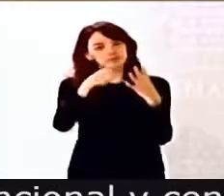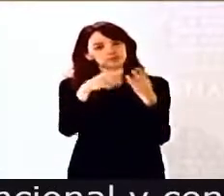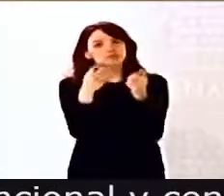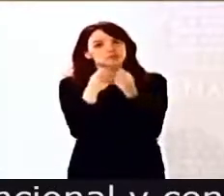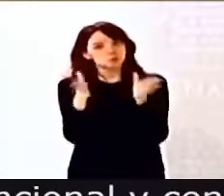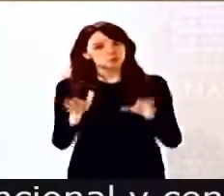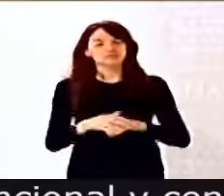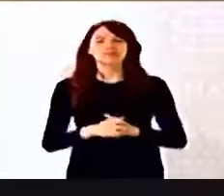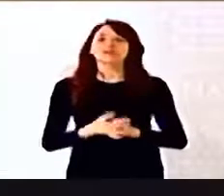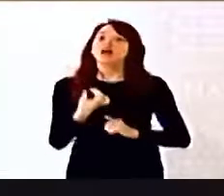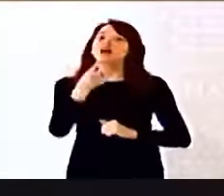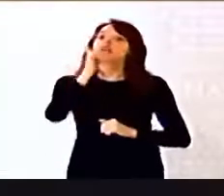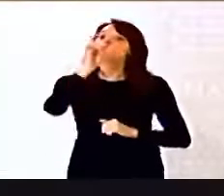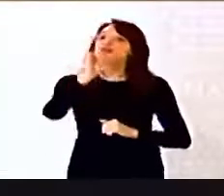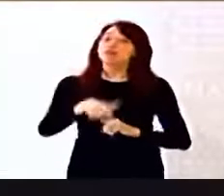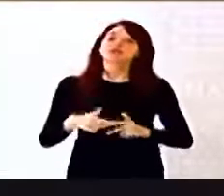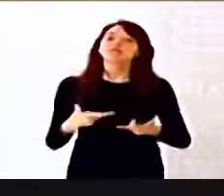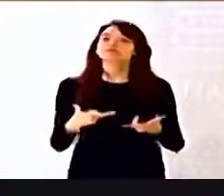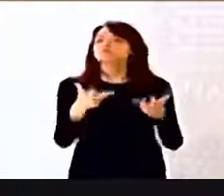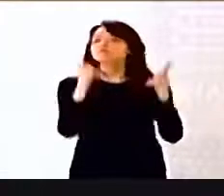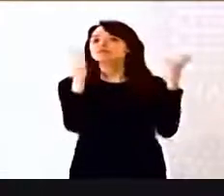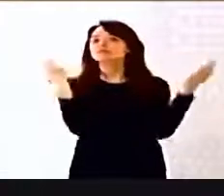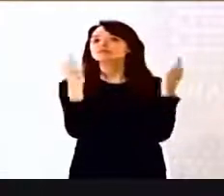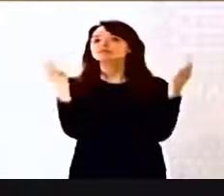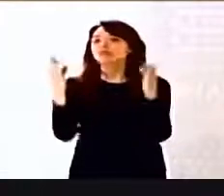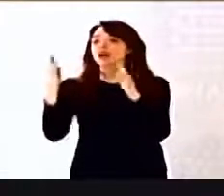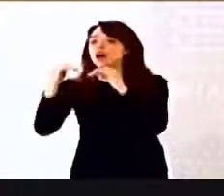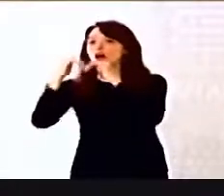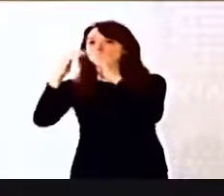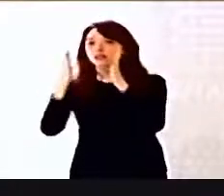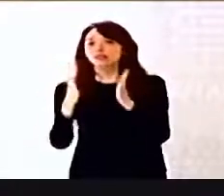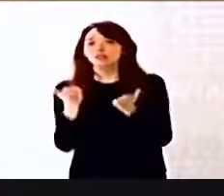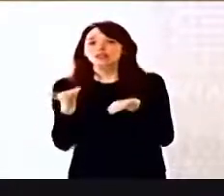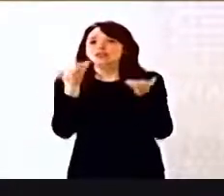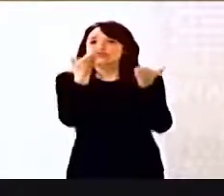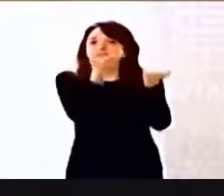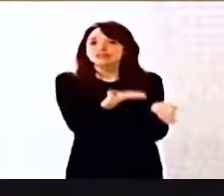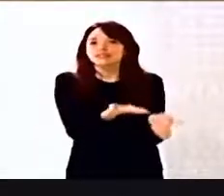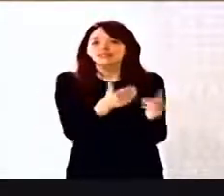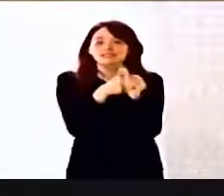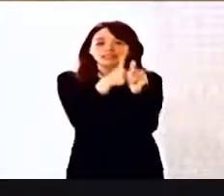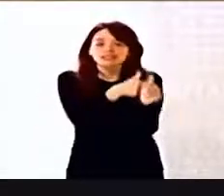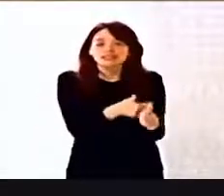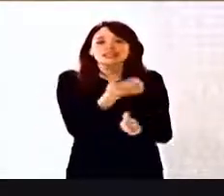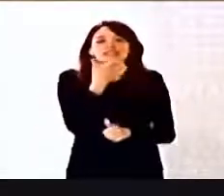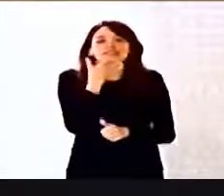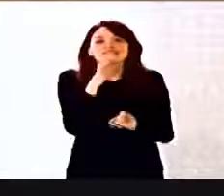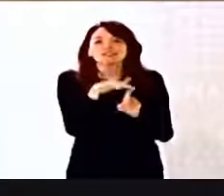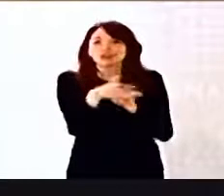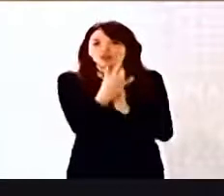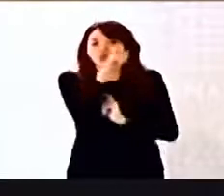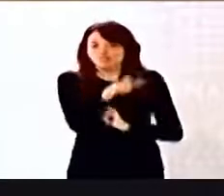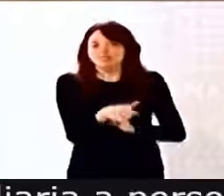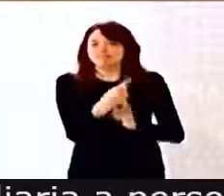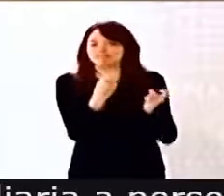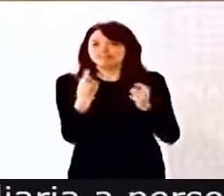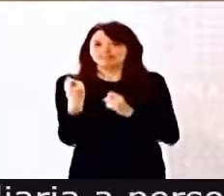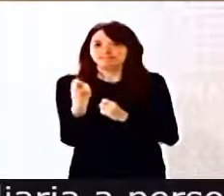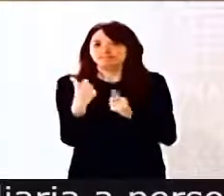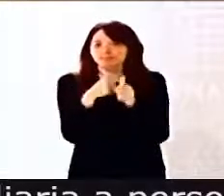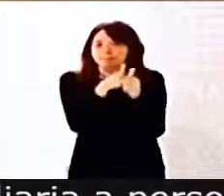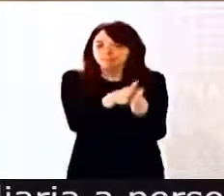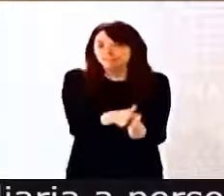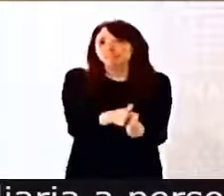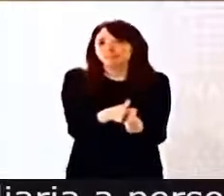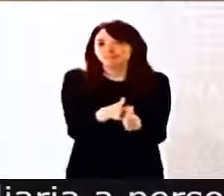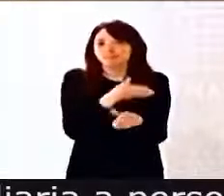También vamos a hacer y vamos a permitir la atención domiciliaria a aquellas personas en situación de dependencia o que lo